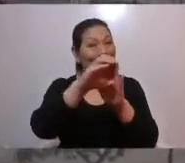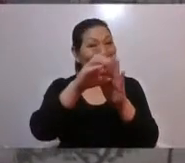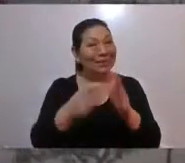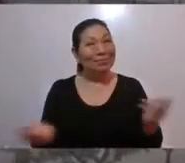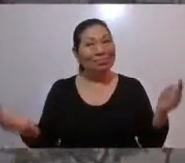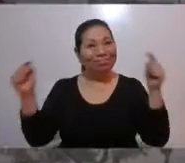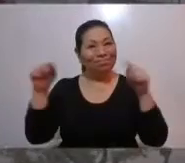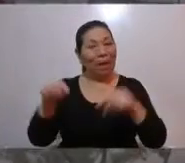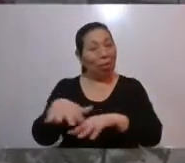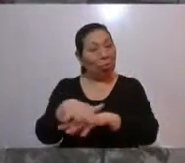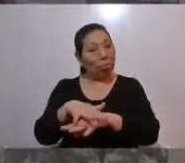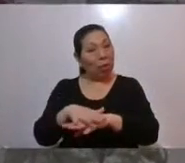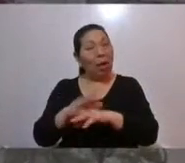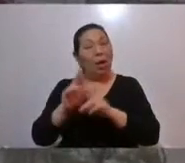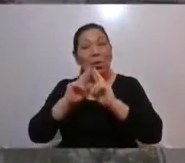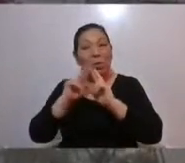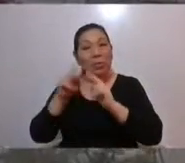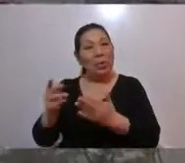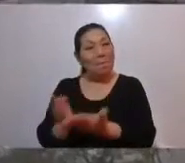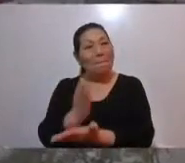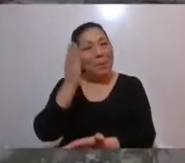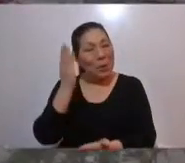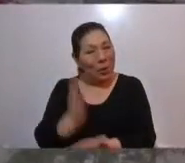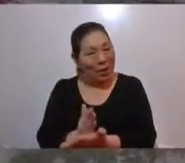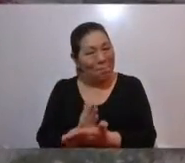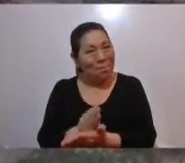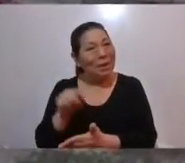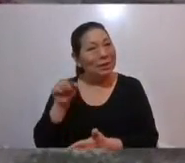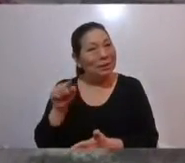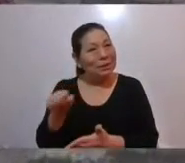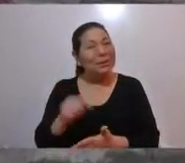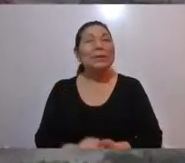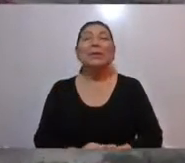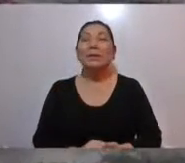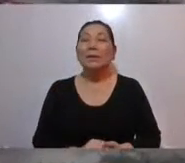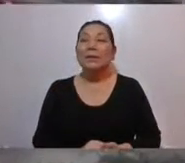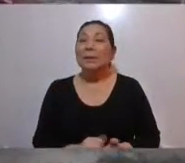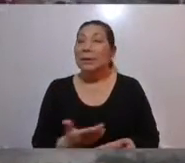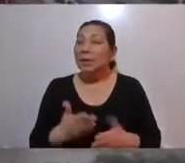al Tribunal Constitucional y que resolvió este caso